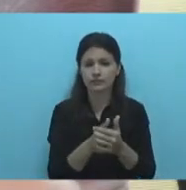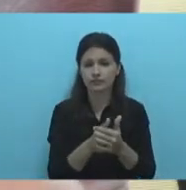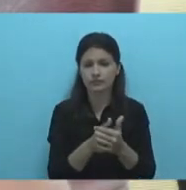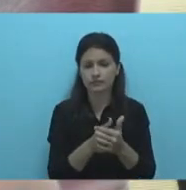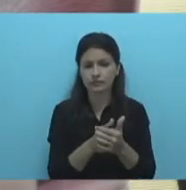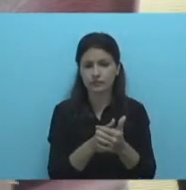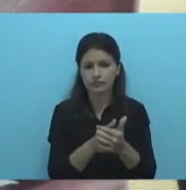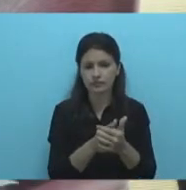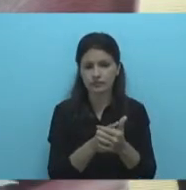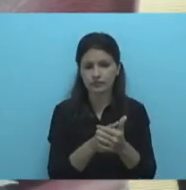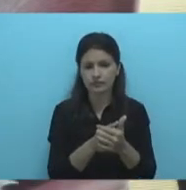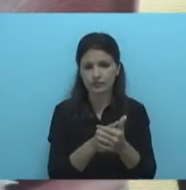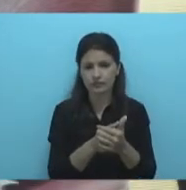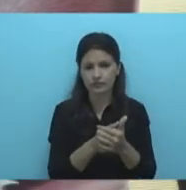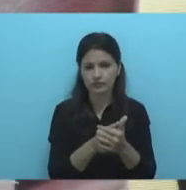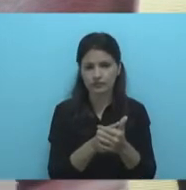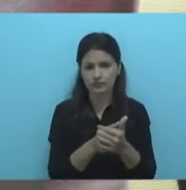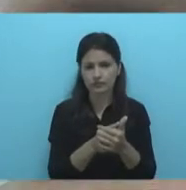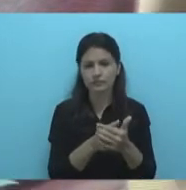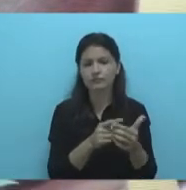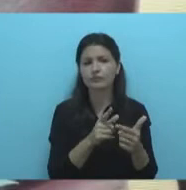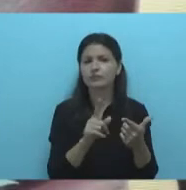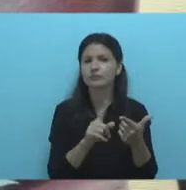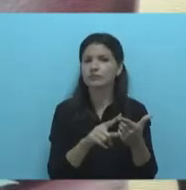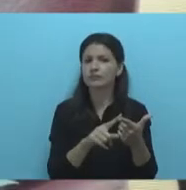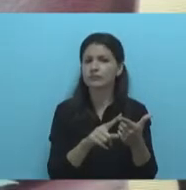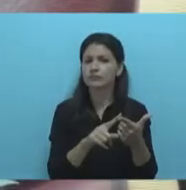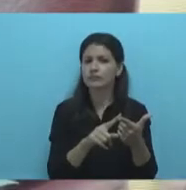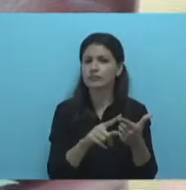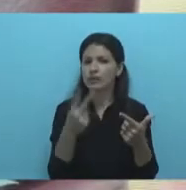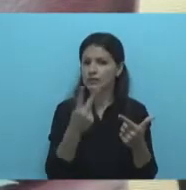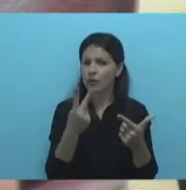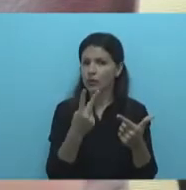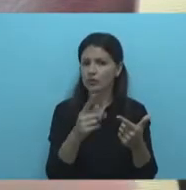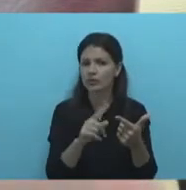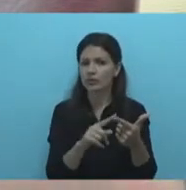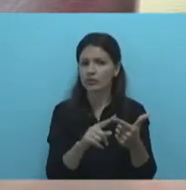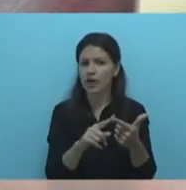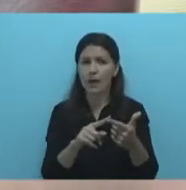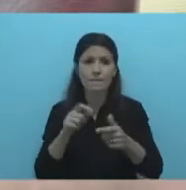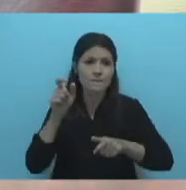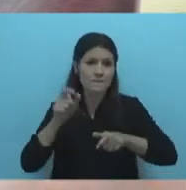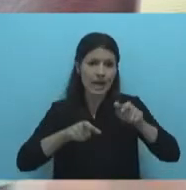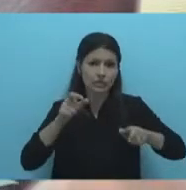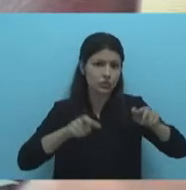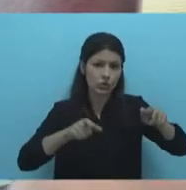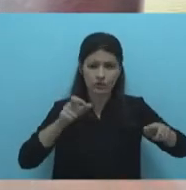la 13.602. Pero en segundo lugar, autoriza a las personas